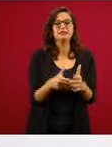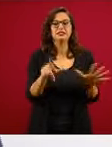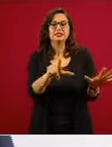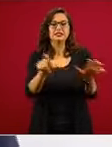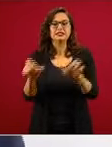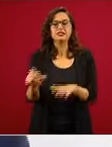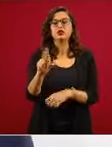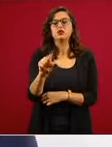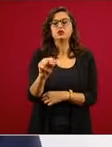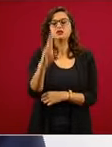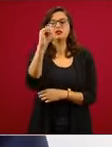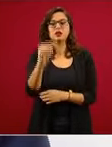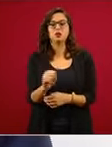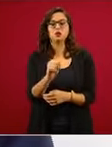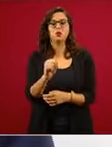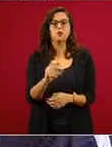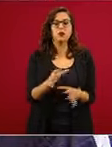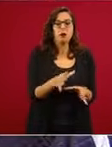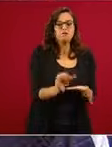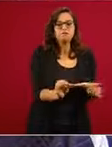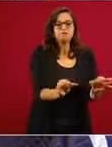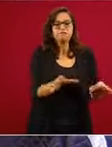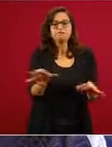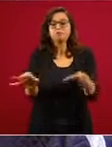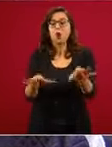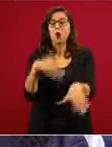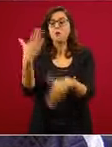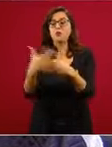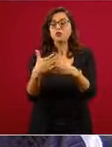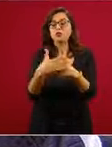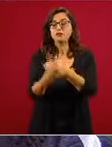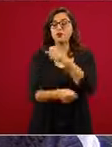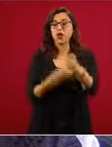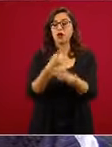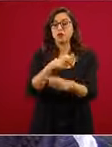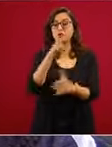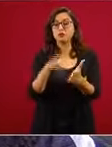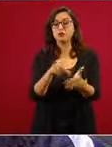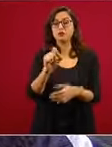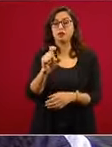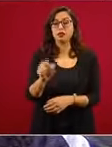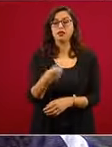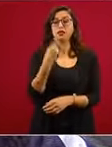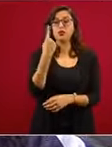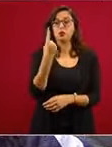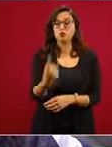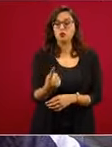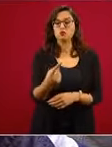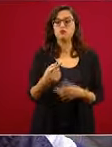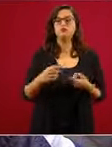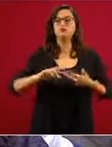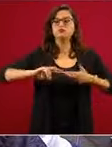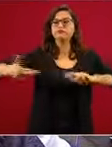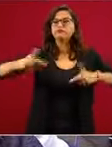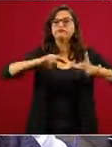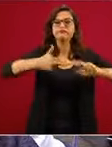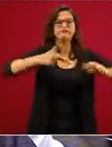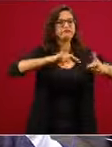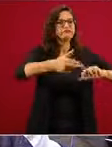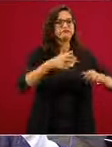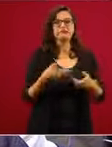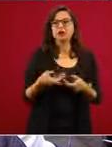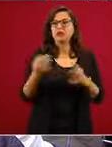26.789 localidades y en 2021 habrá señal en todo el territorio